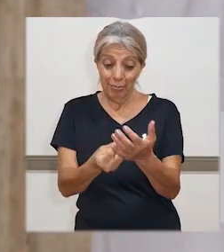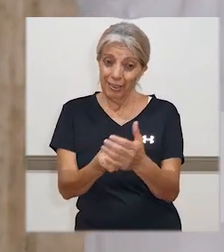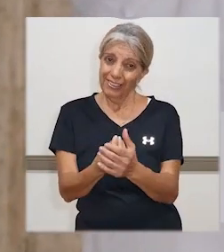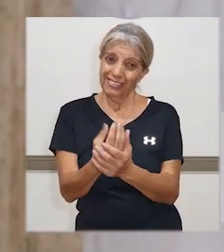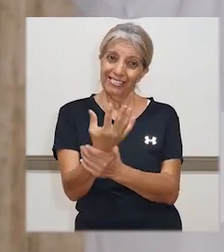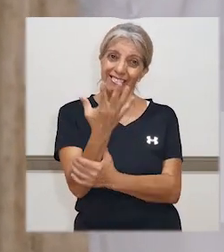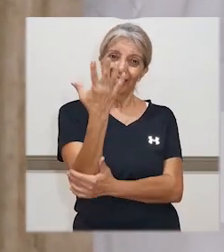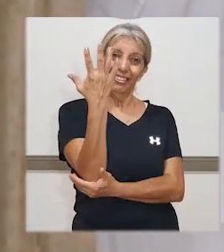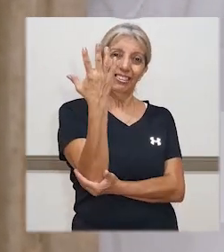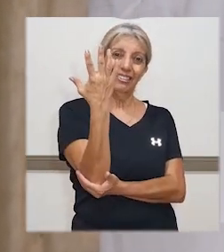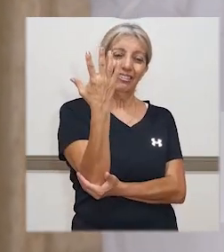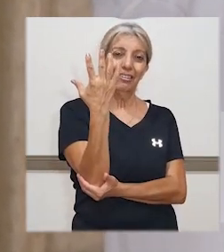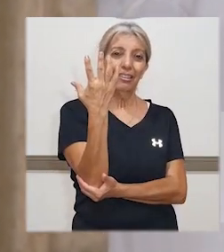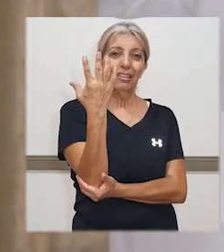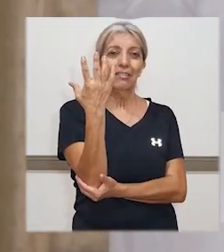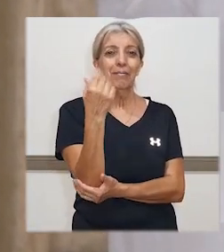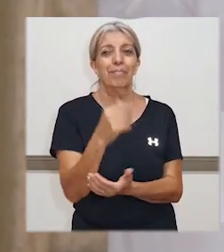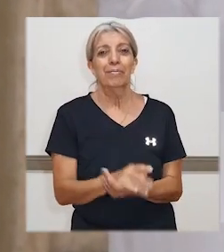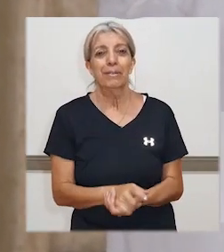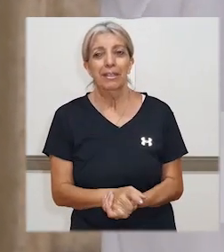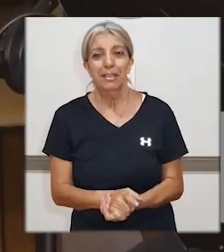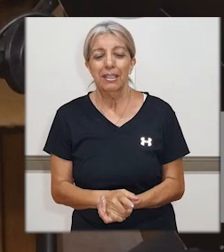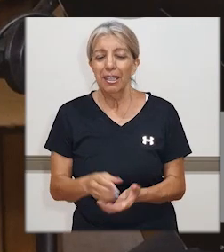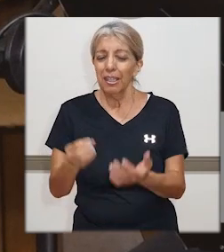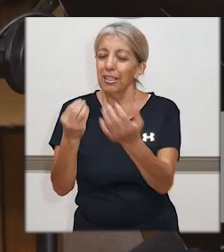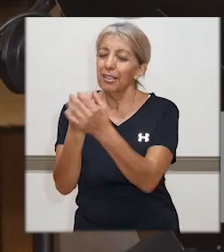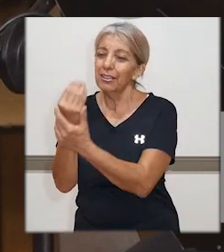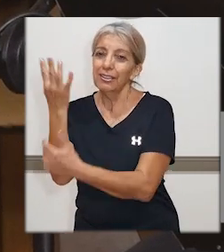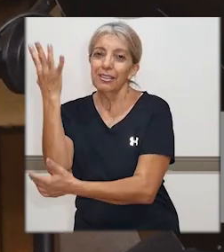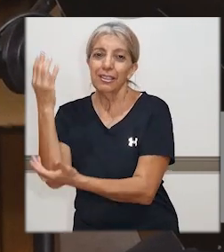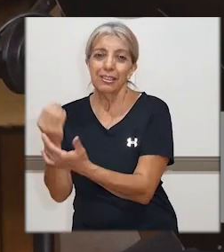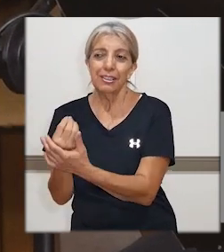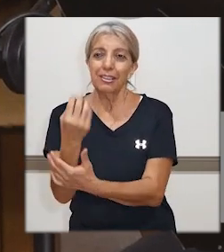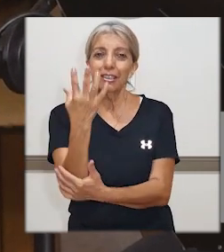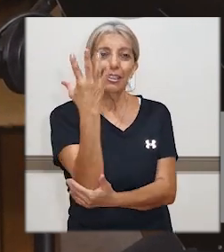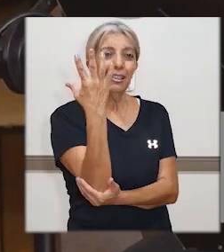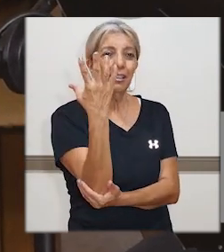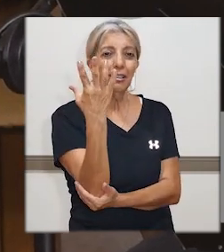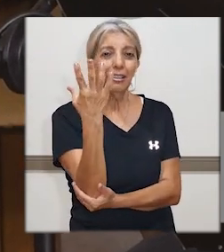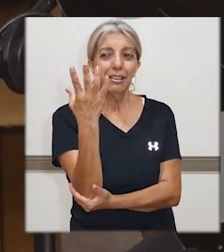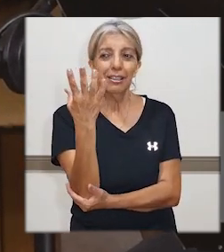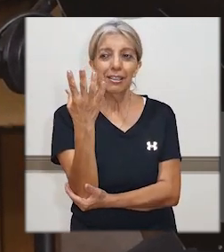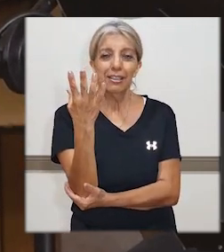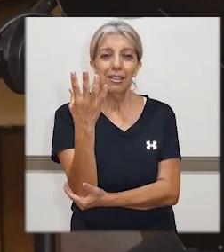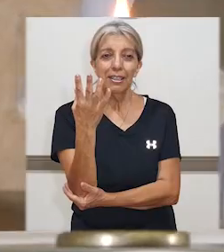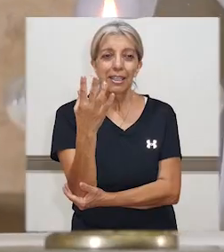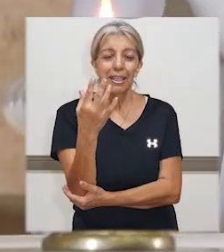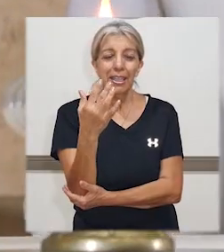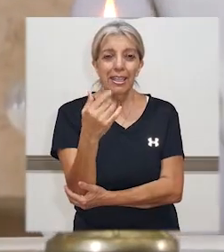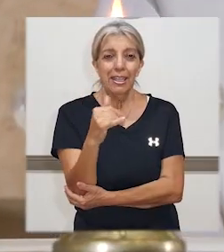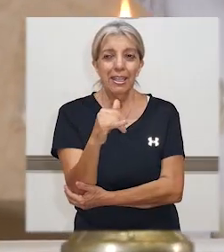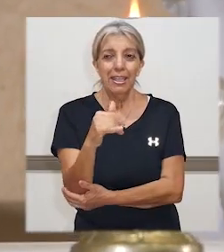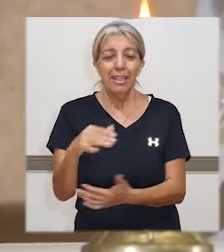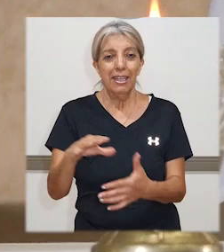espiga que crece. Un trigal será mi